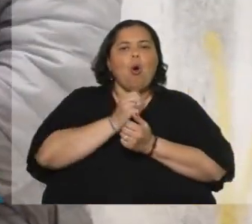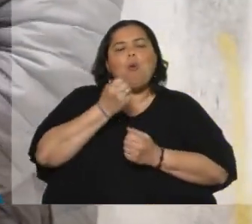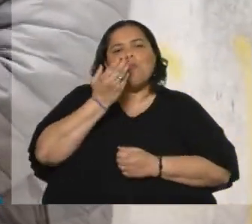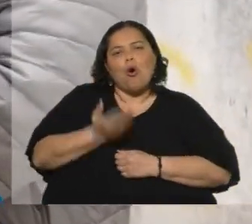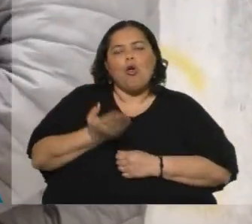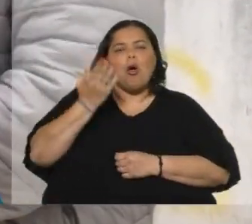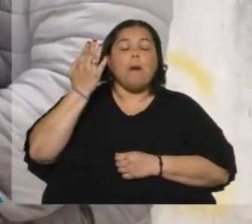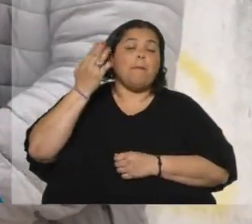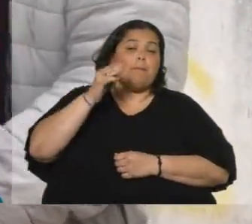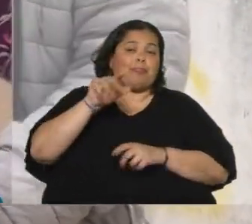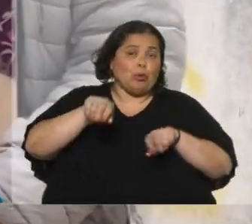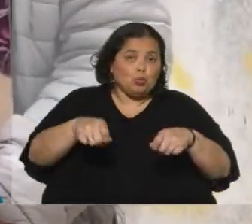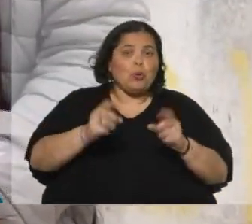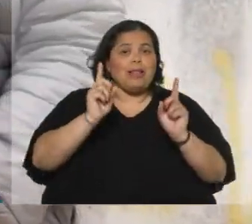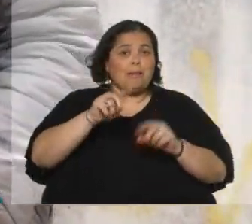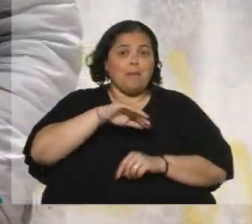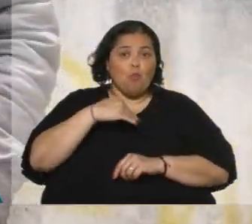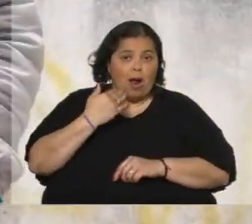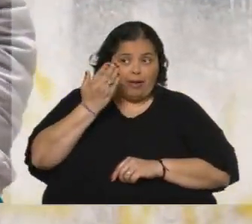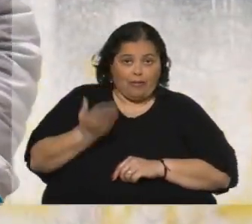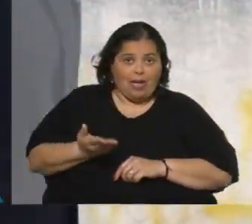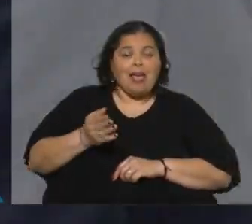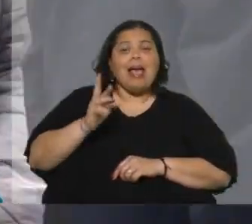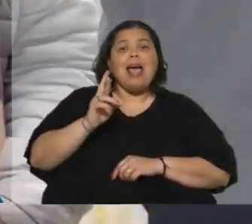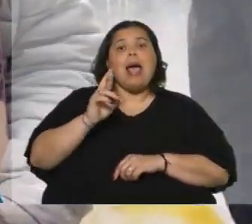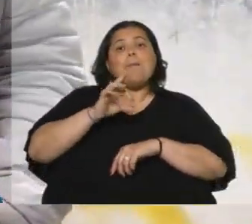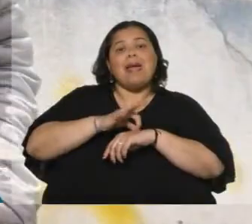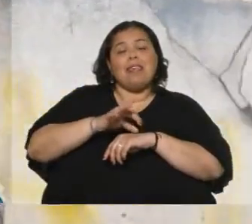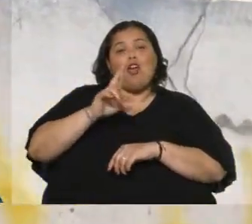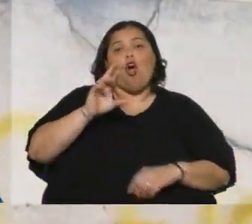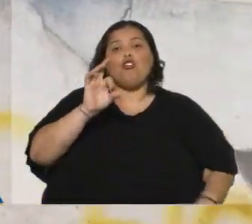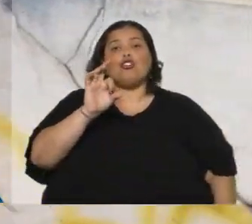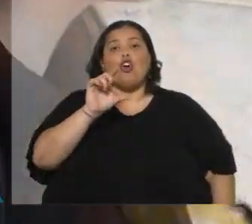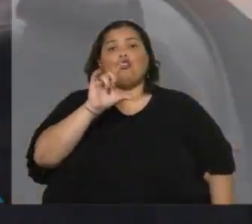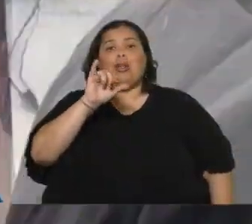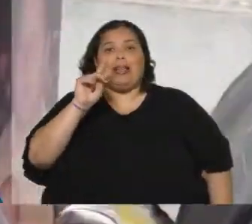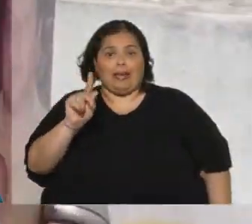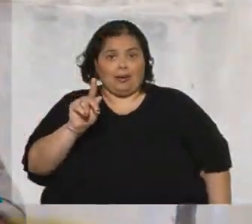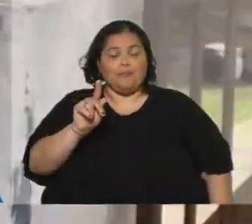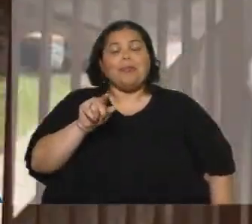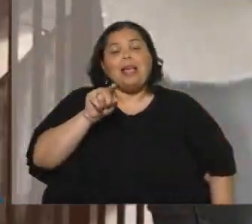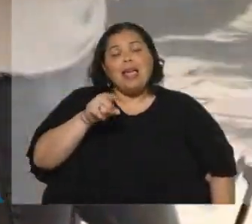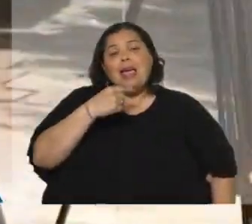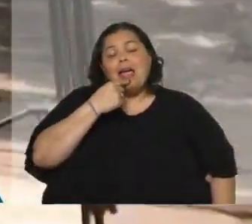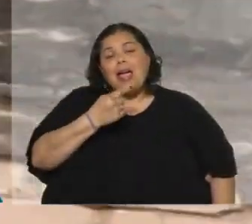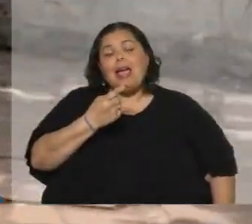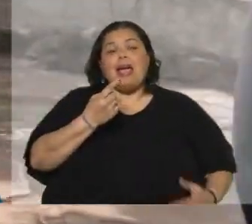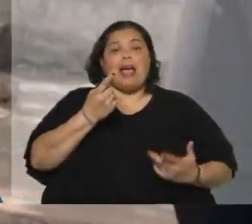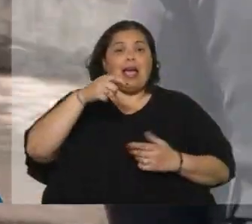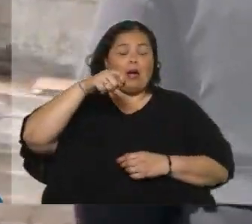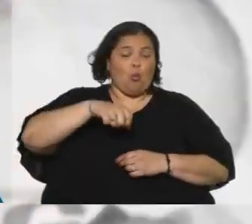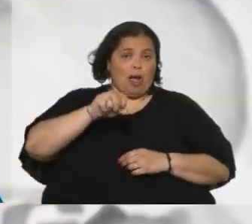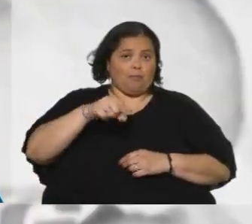El fiscal especializado en crímenes de lesa humanidad, Ricardo Percivale, presentó un recurso de apelación para intentar juzgar a 10 militares que